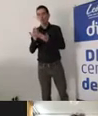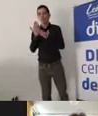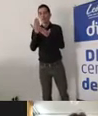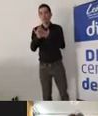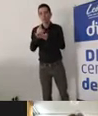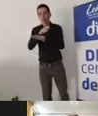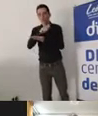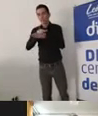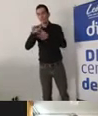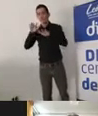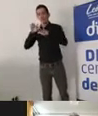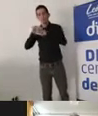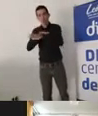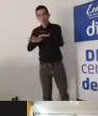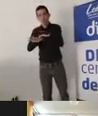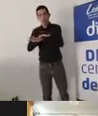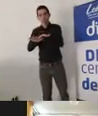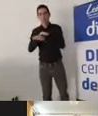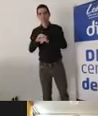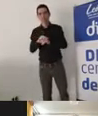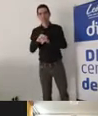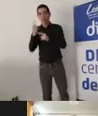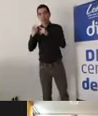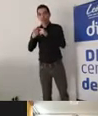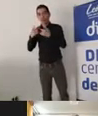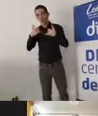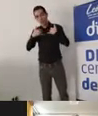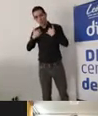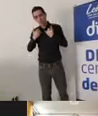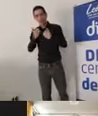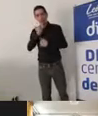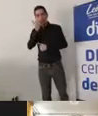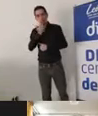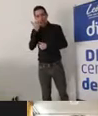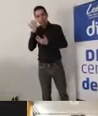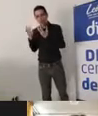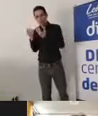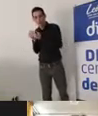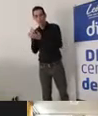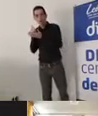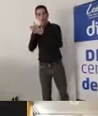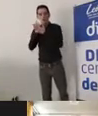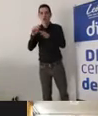a esa movilización de estudiantes y jóvenes, hoy Colombia tiene una constitución distinta y moderna. Siguiente.